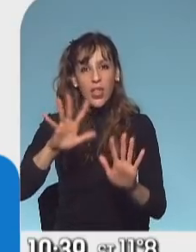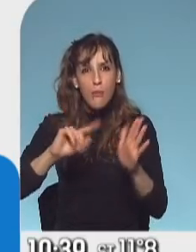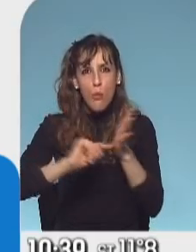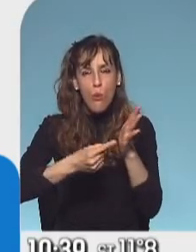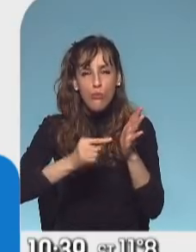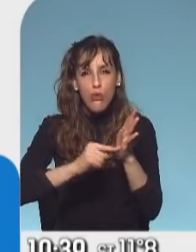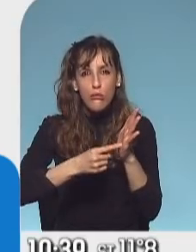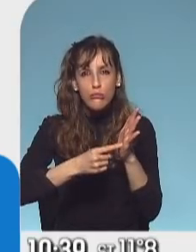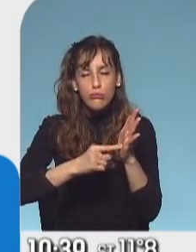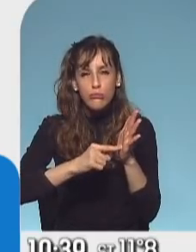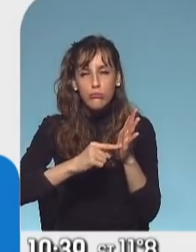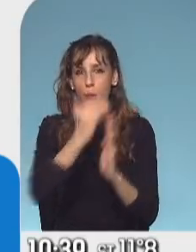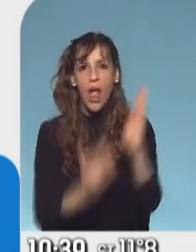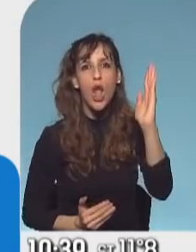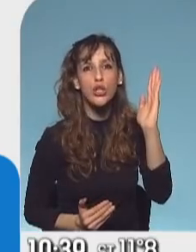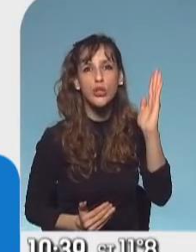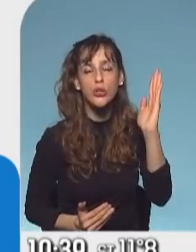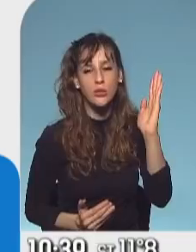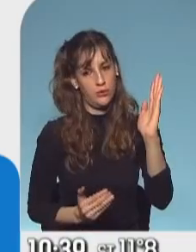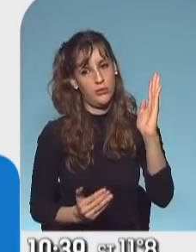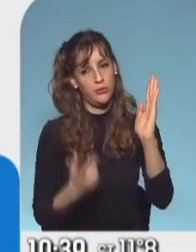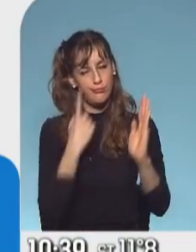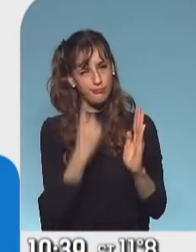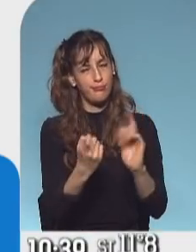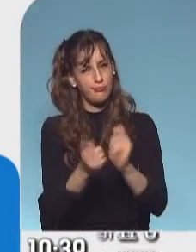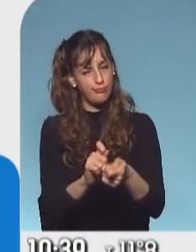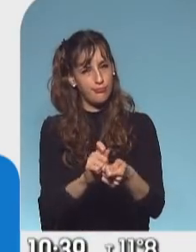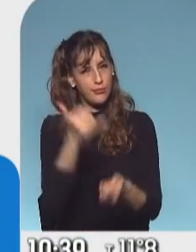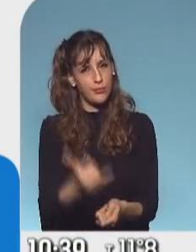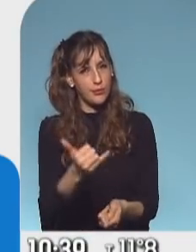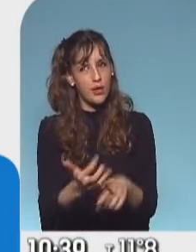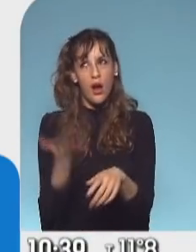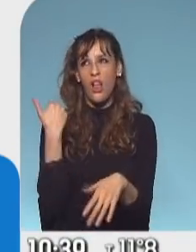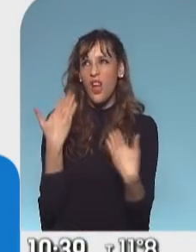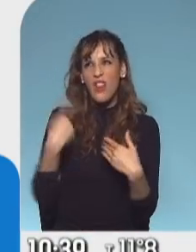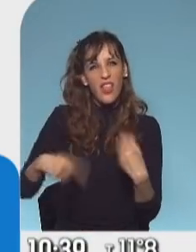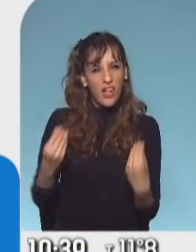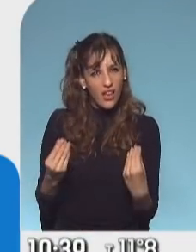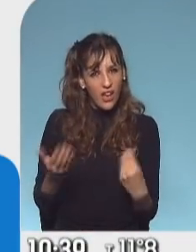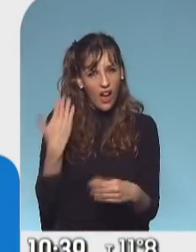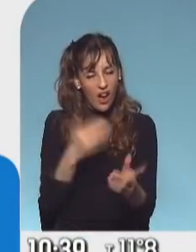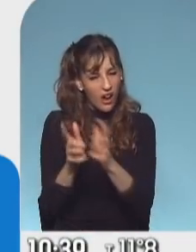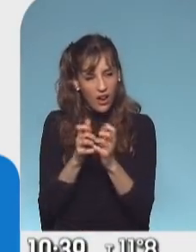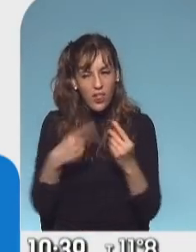estábamos discutiendo? ¿Qué era lo que estábamos discutiendo? Pues bien,